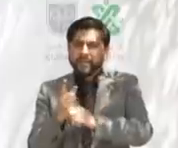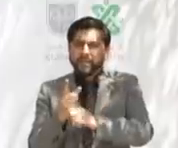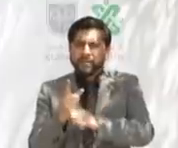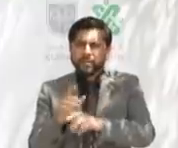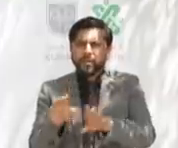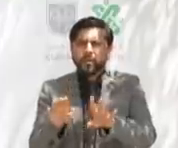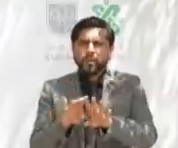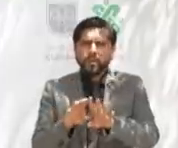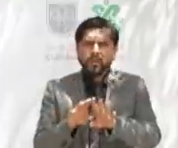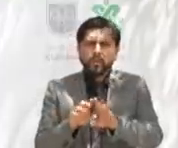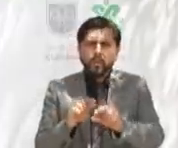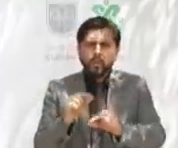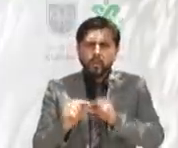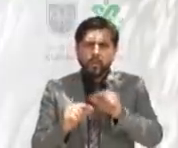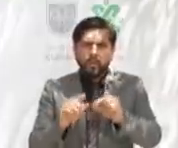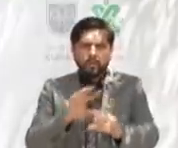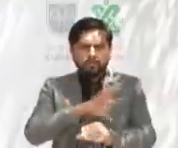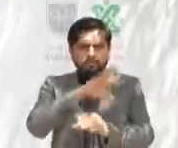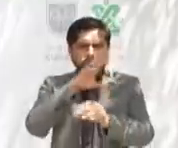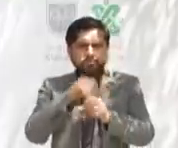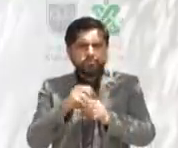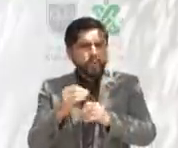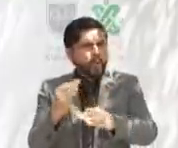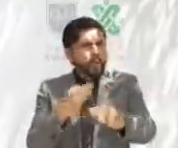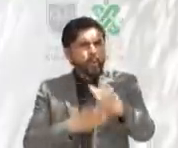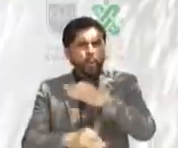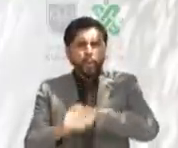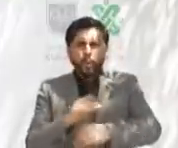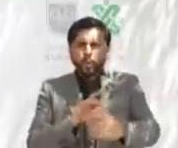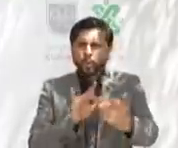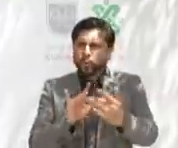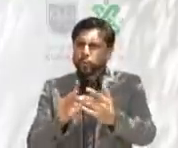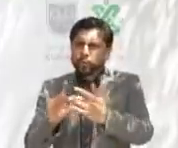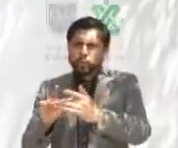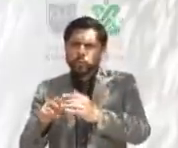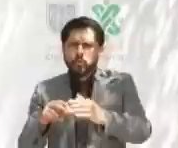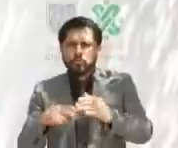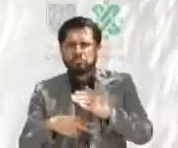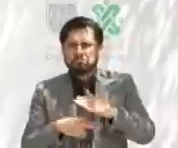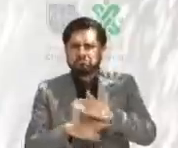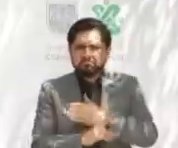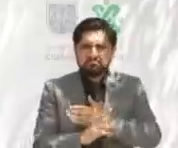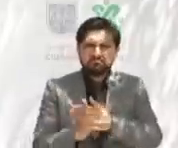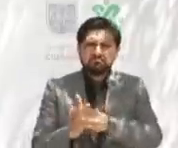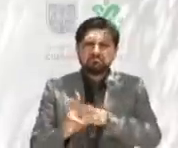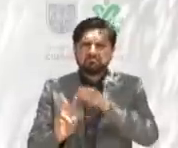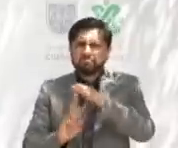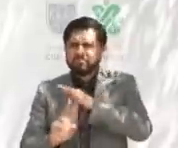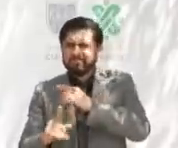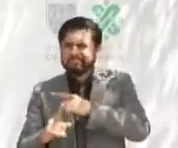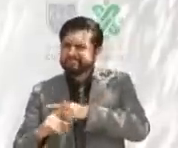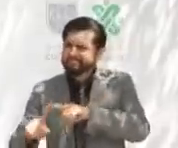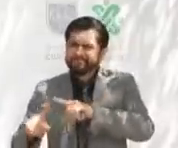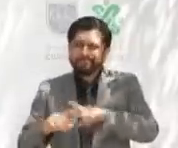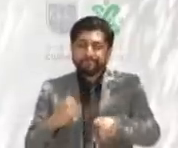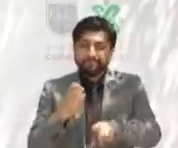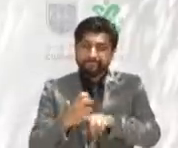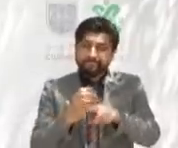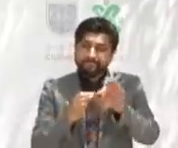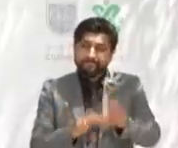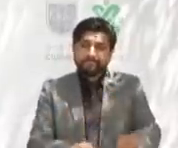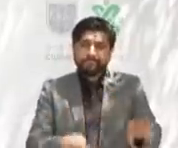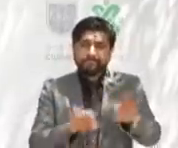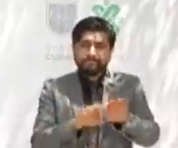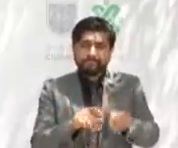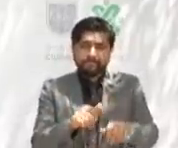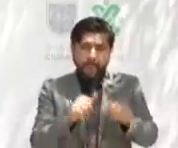un transporte integrado de toda la ciudad que sea para beneficio, finalmente, que es lo más importante, de la ciudadanía, del